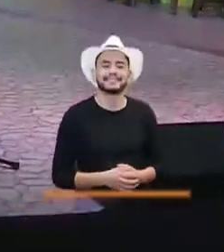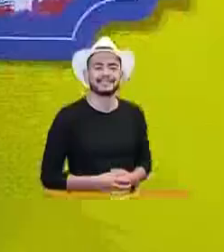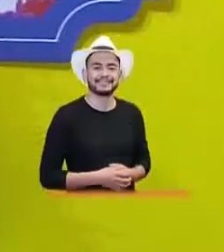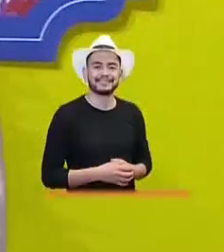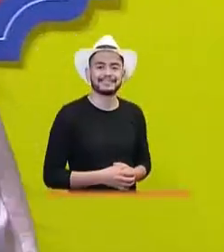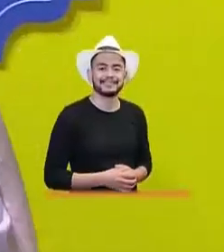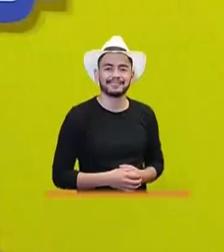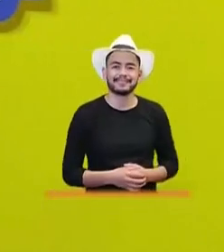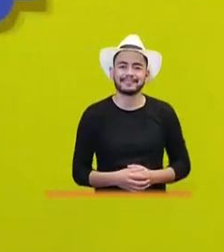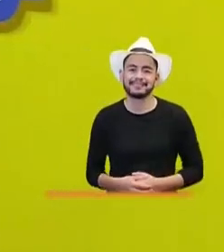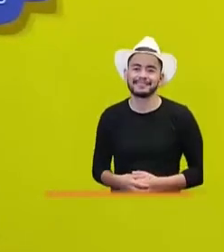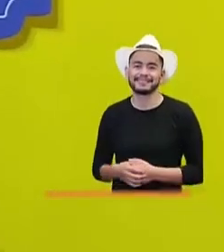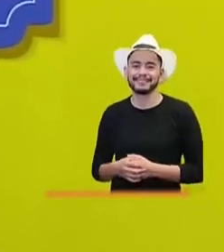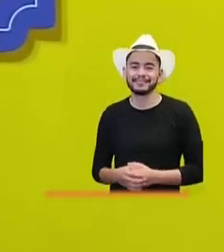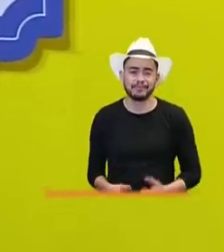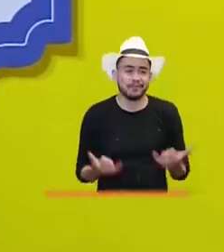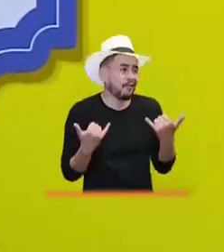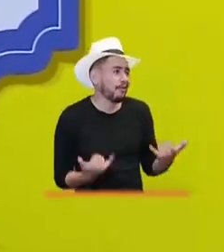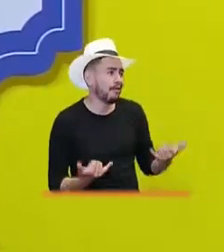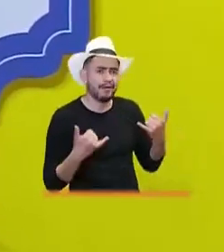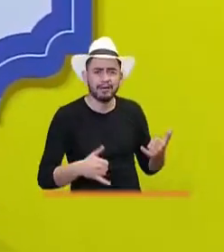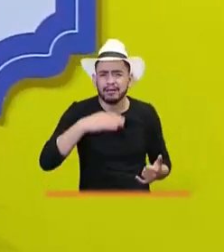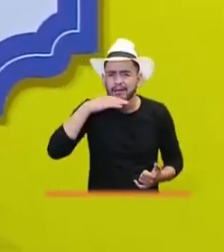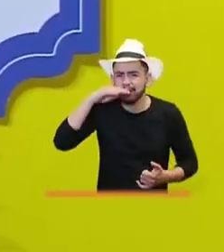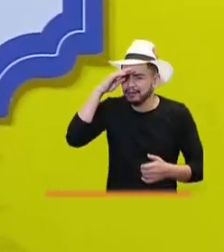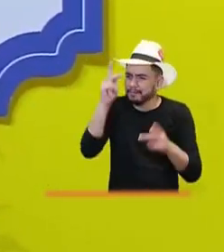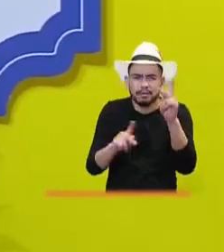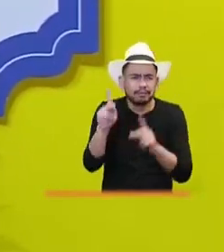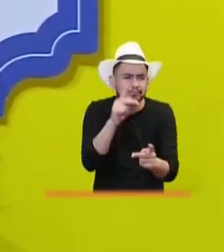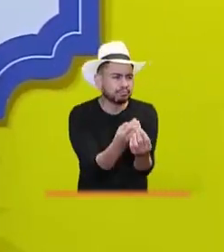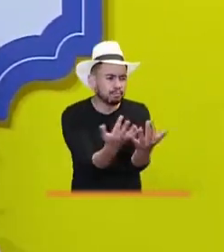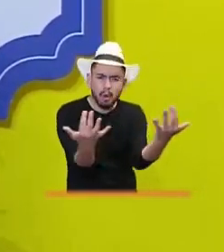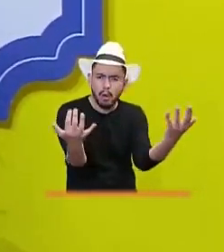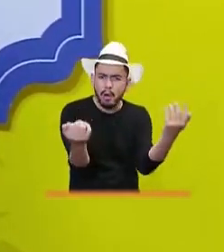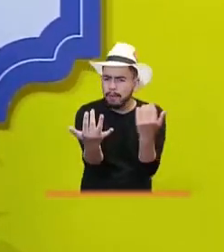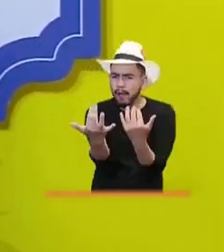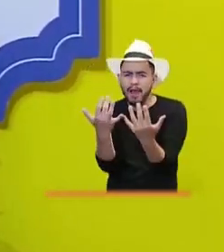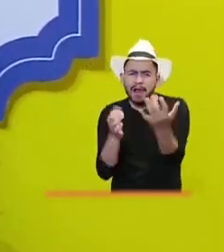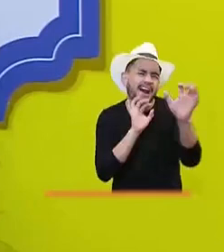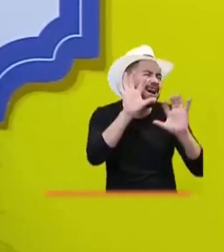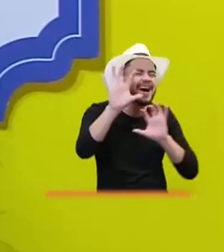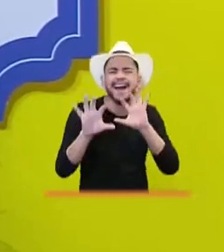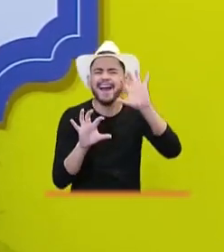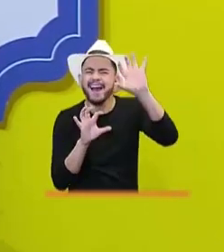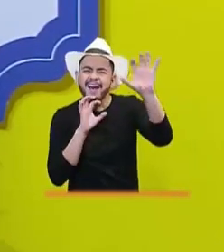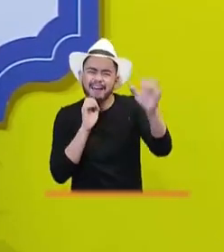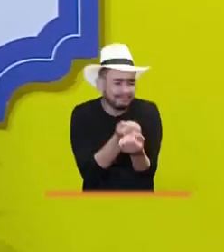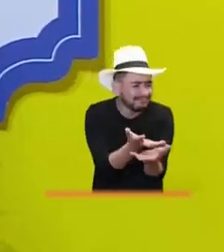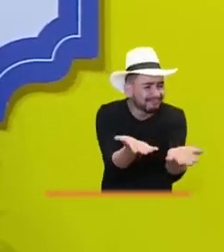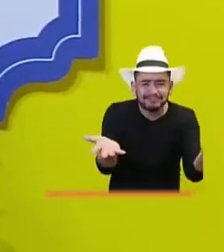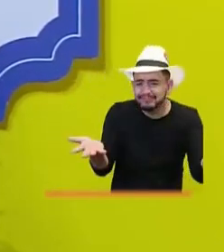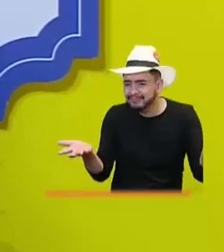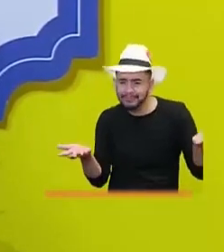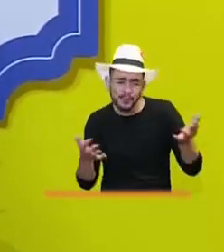Ver esto lleno de gente y oír una algarabía en este hermoso